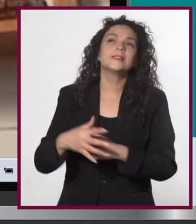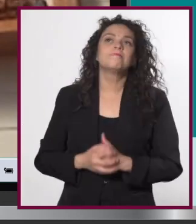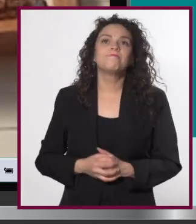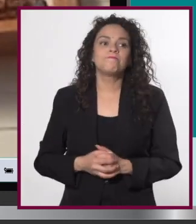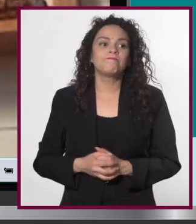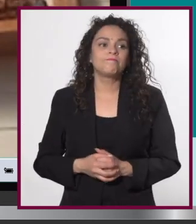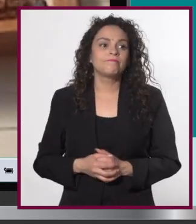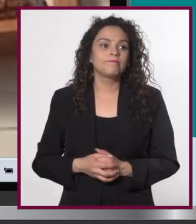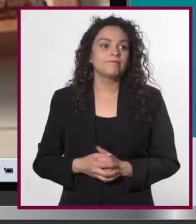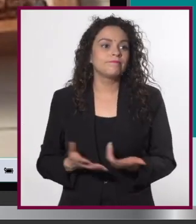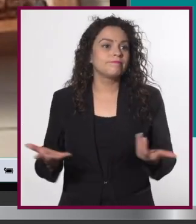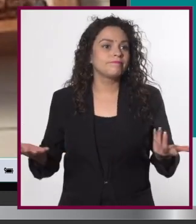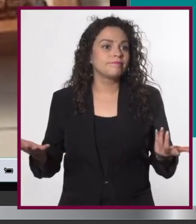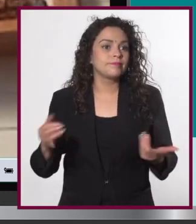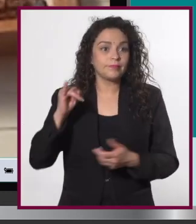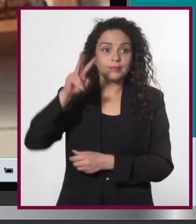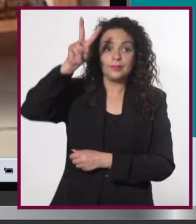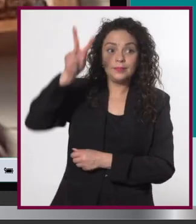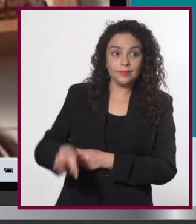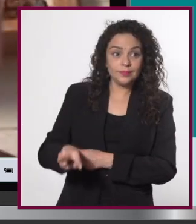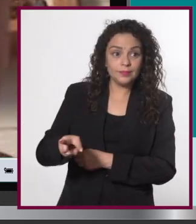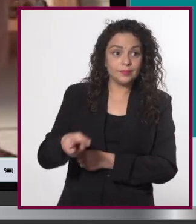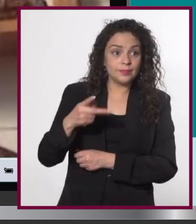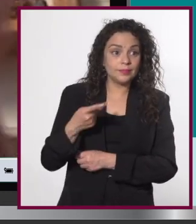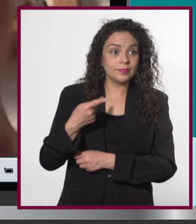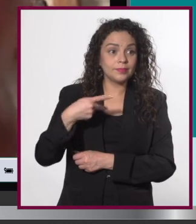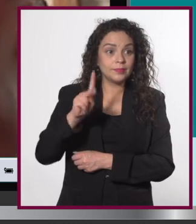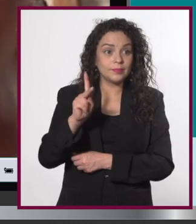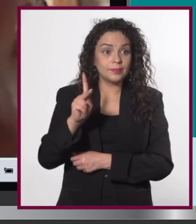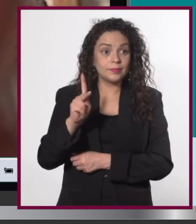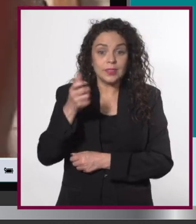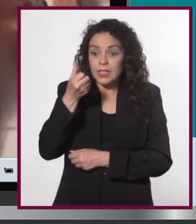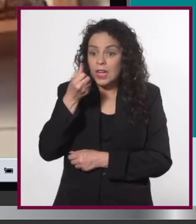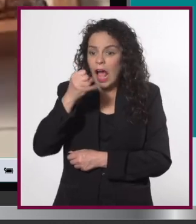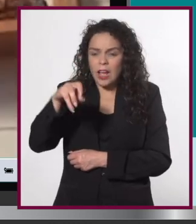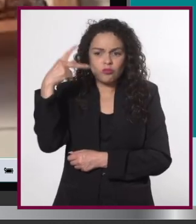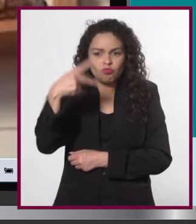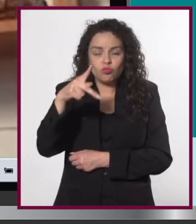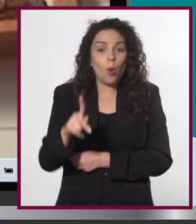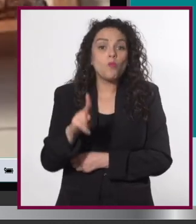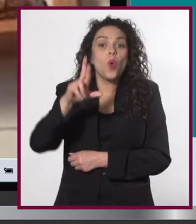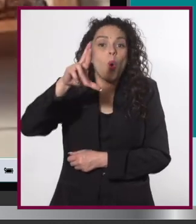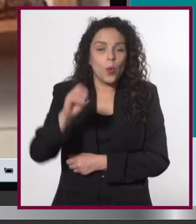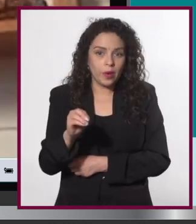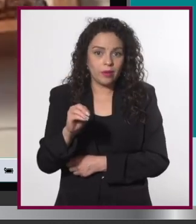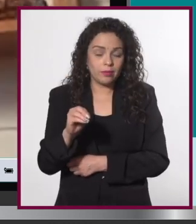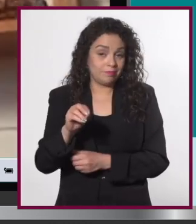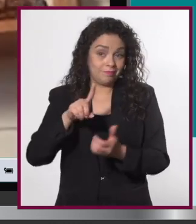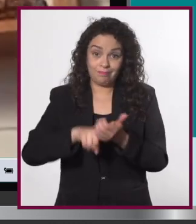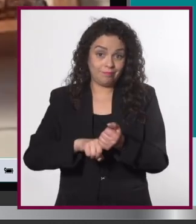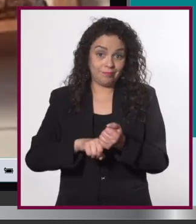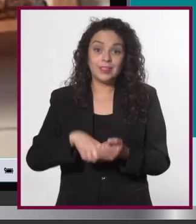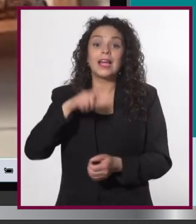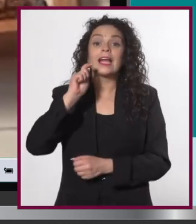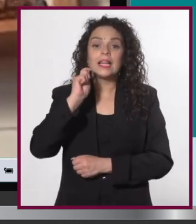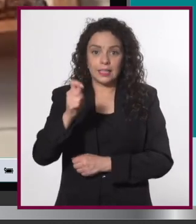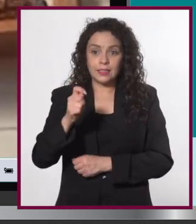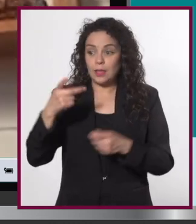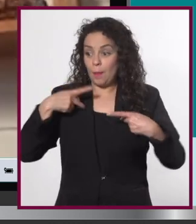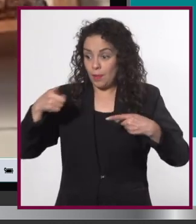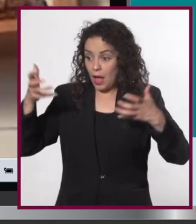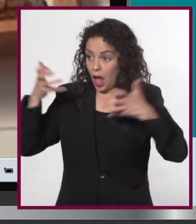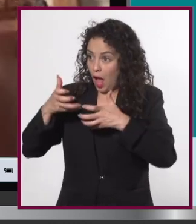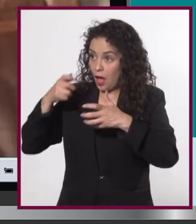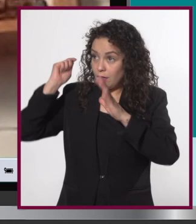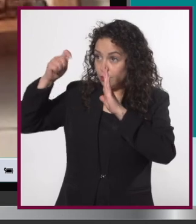algo así de la realidad y es puro por sí solo, pero no es así. Más bien tiene una intención de quien lo está